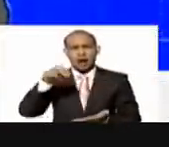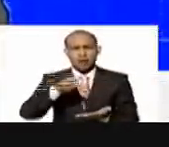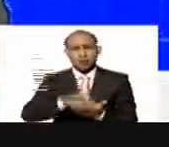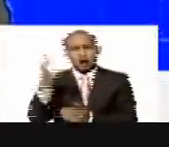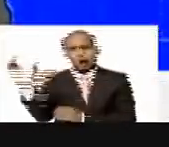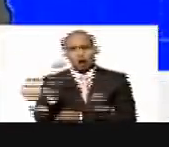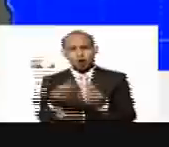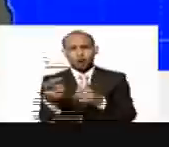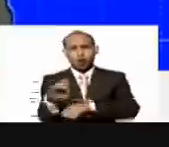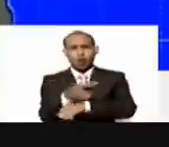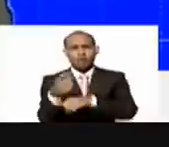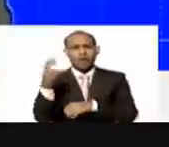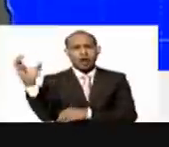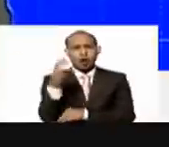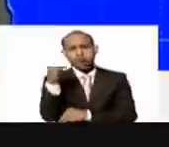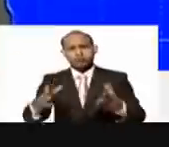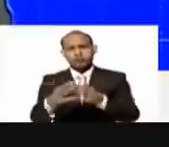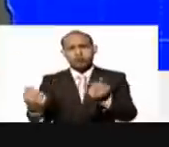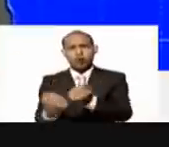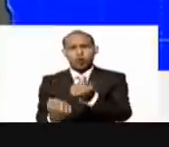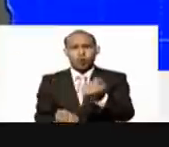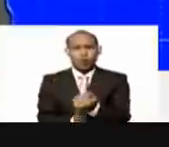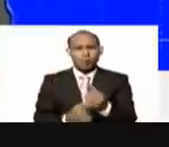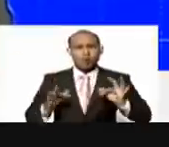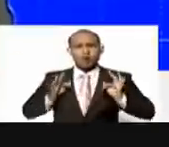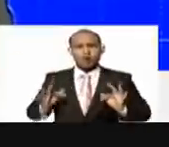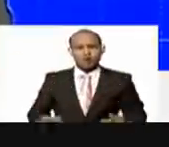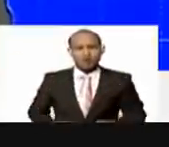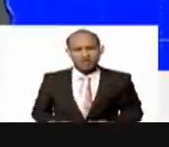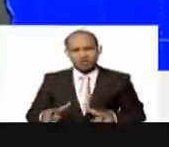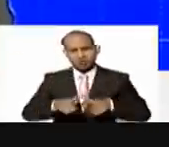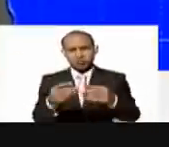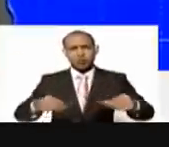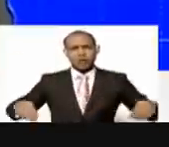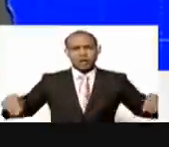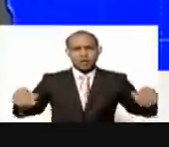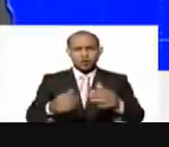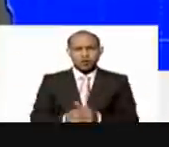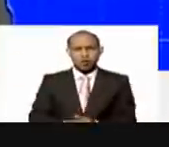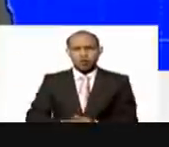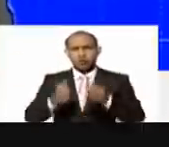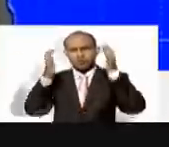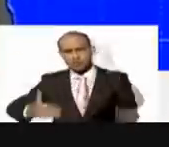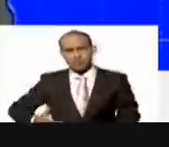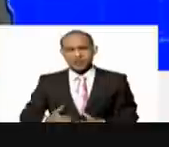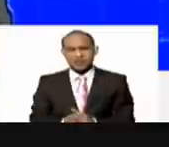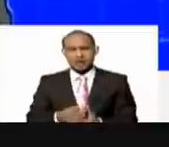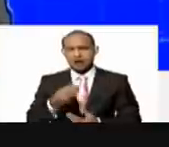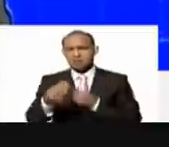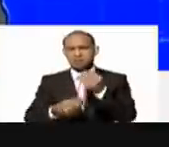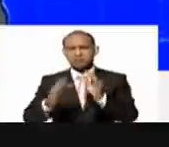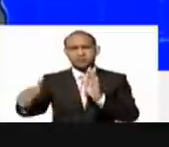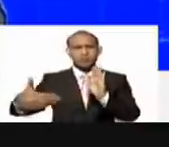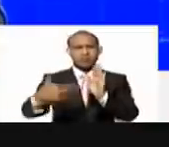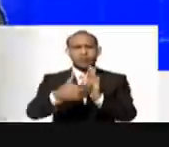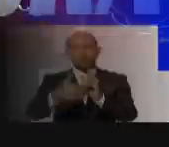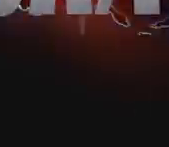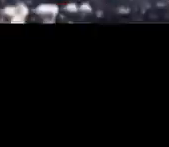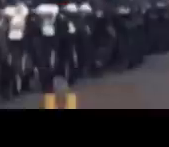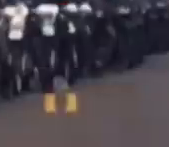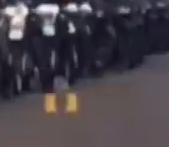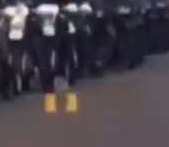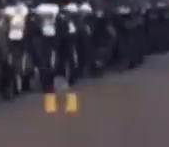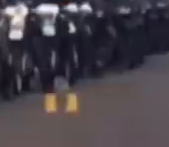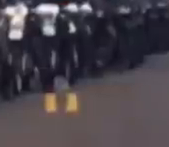el gobierno de Colombia, prestándole todo el apoyo físico, logístico, territorial de inteligencia para que ellos vinieran a invadir